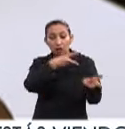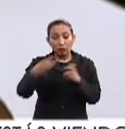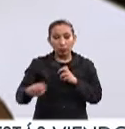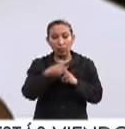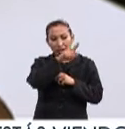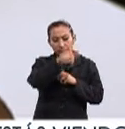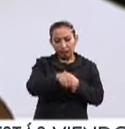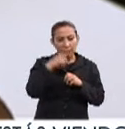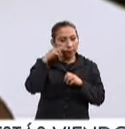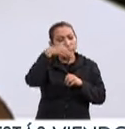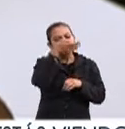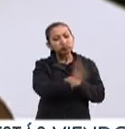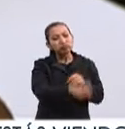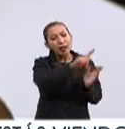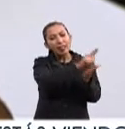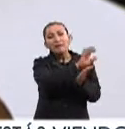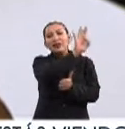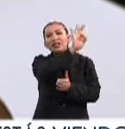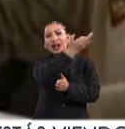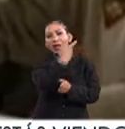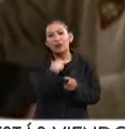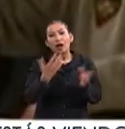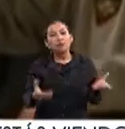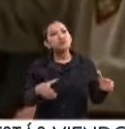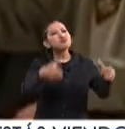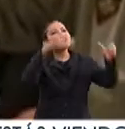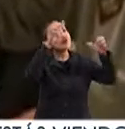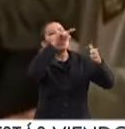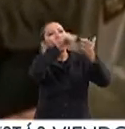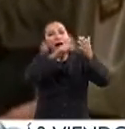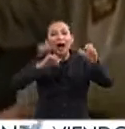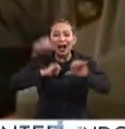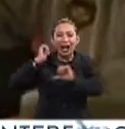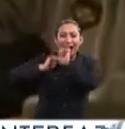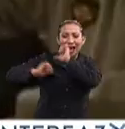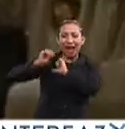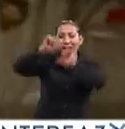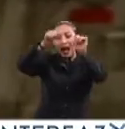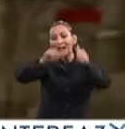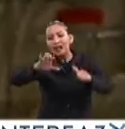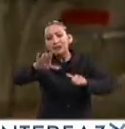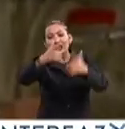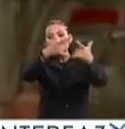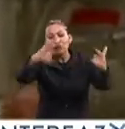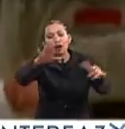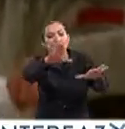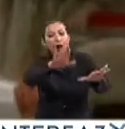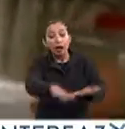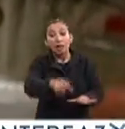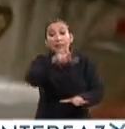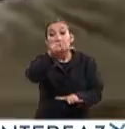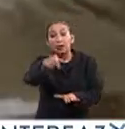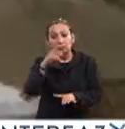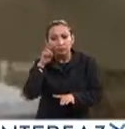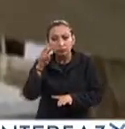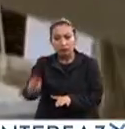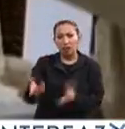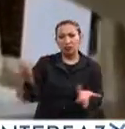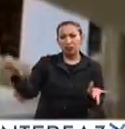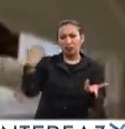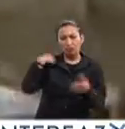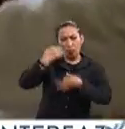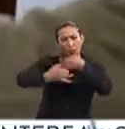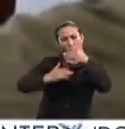realizó después de que se aprobara la Ley Federal sobre el Monumento y Zonas Arqueológicas, Artísticas e Históricas, lo que fue considerado por